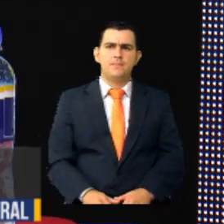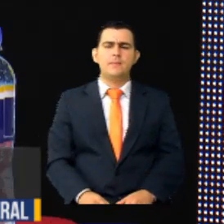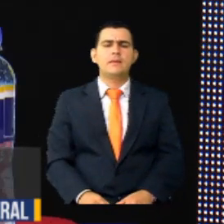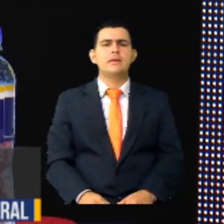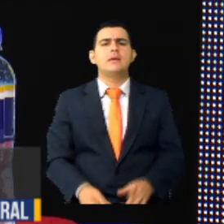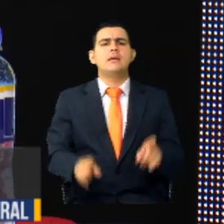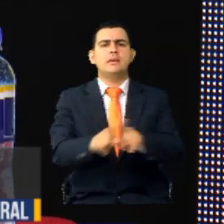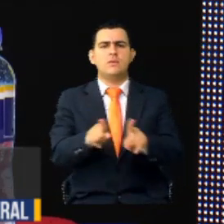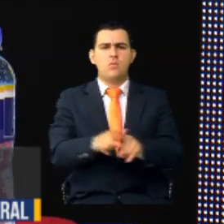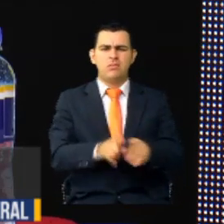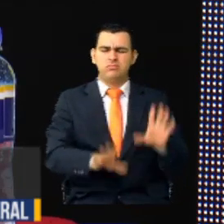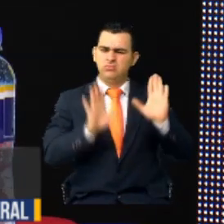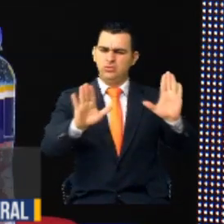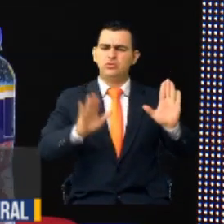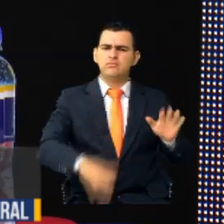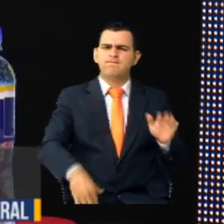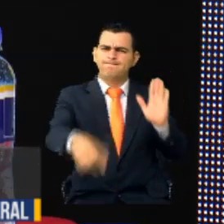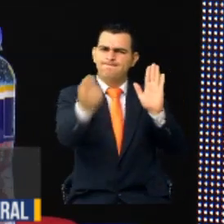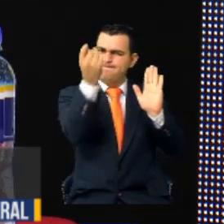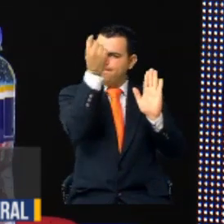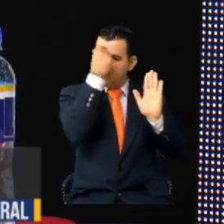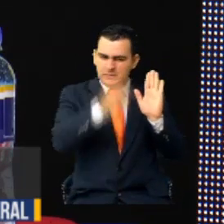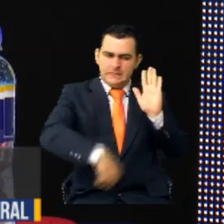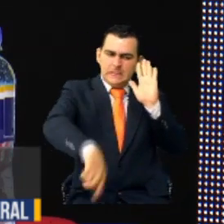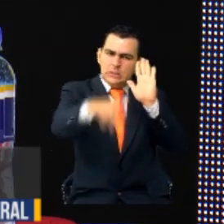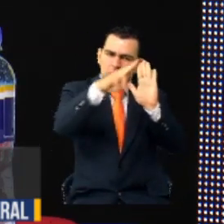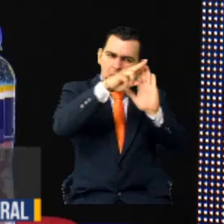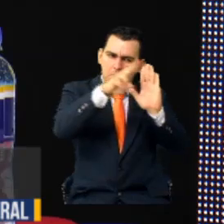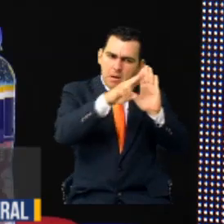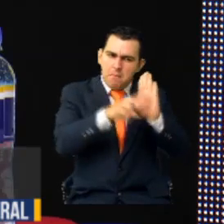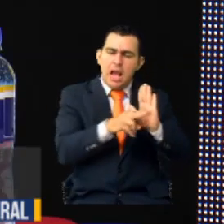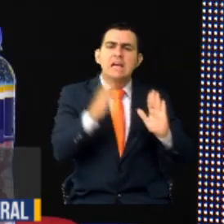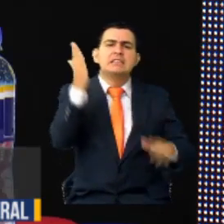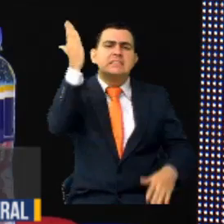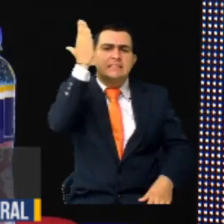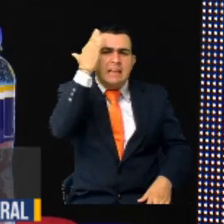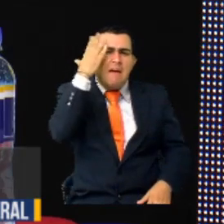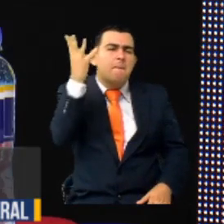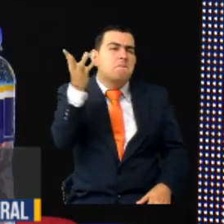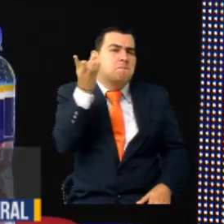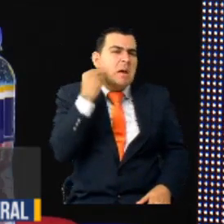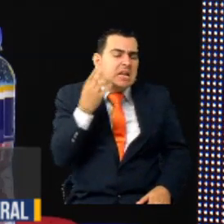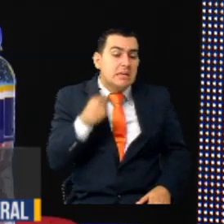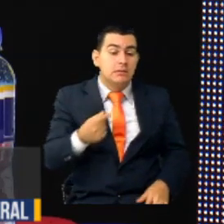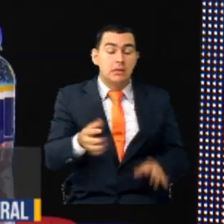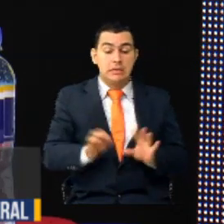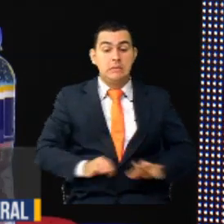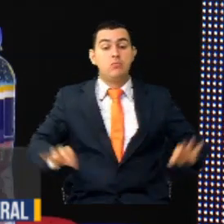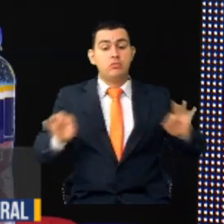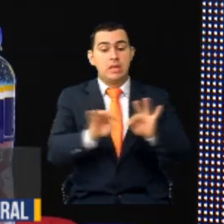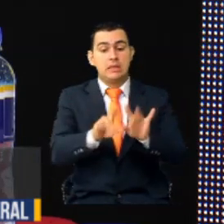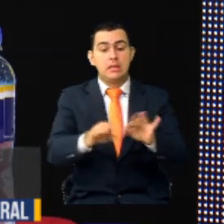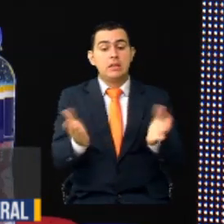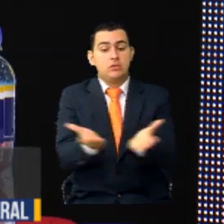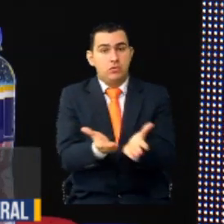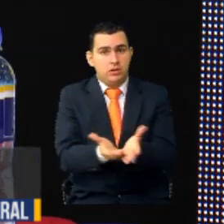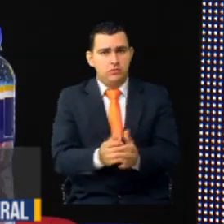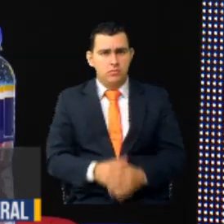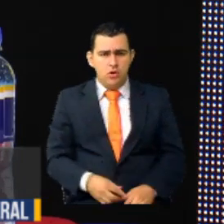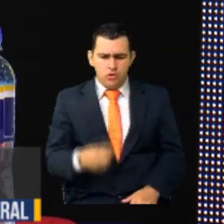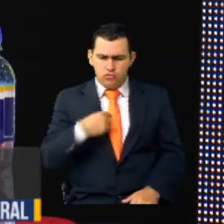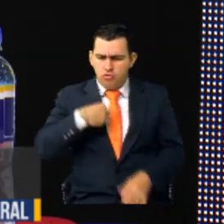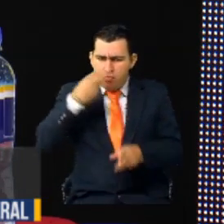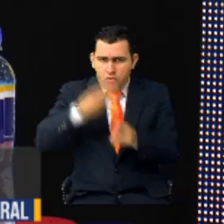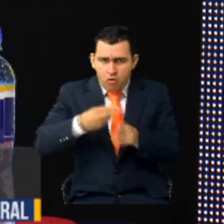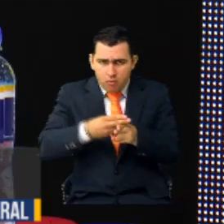las calidades, las condiciones para dirigir y administrar tan importante secretaría. No tengo nombres en el